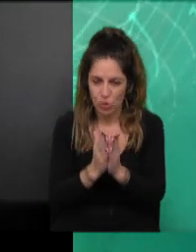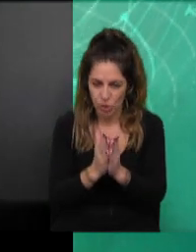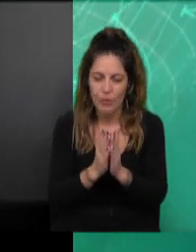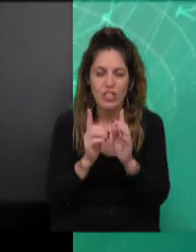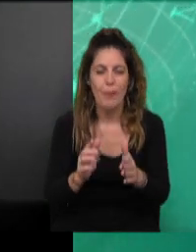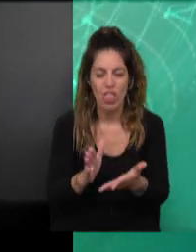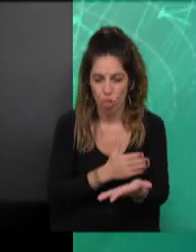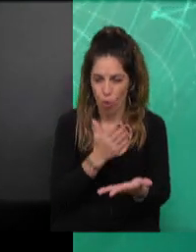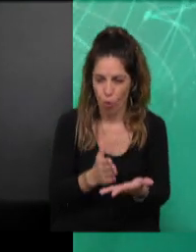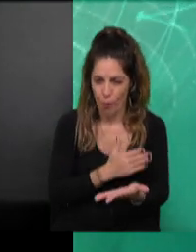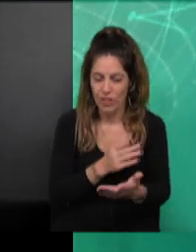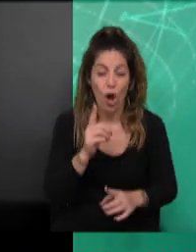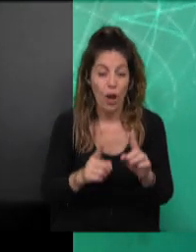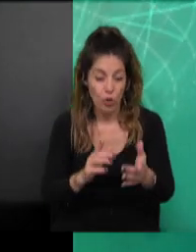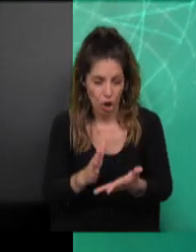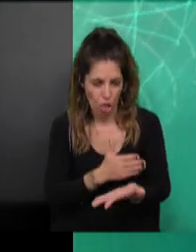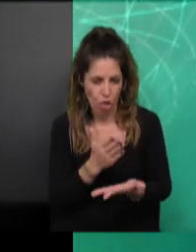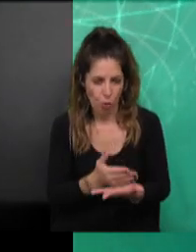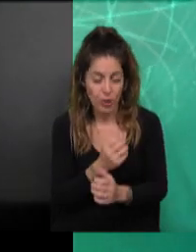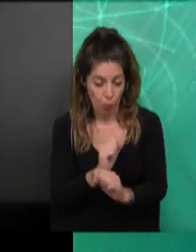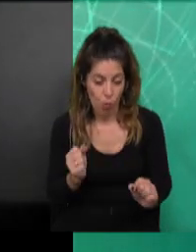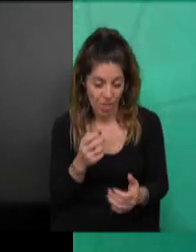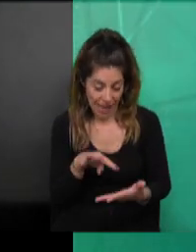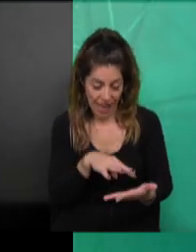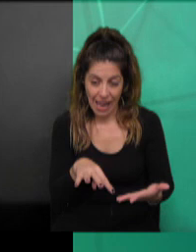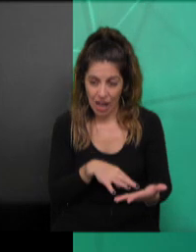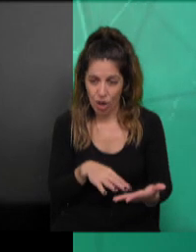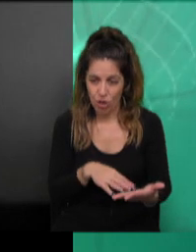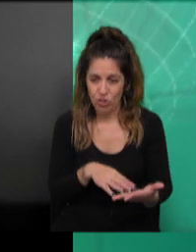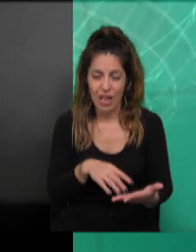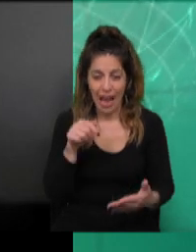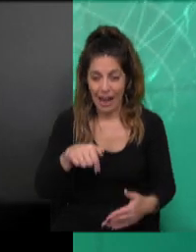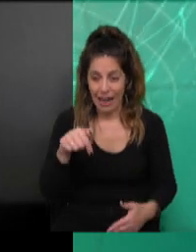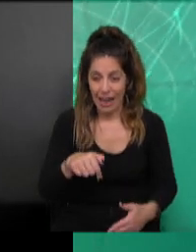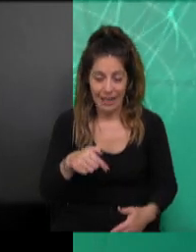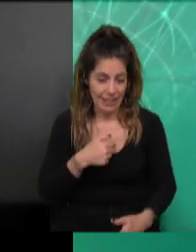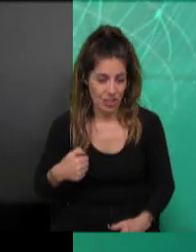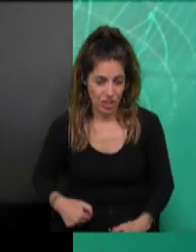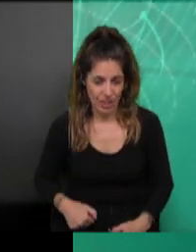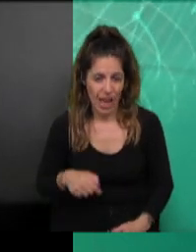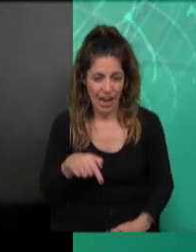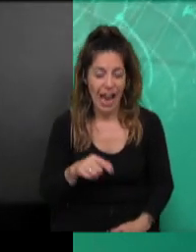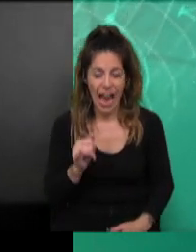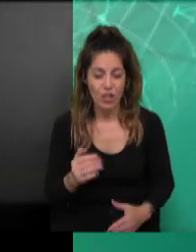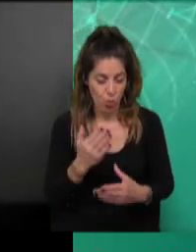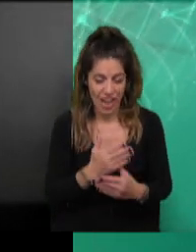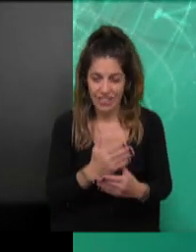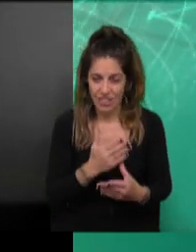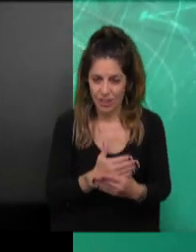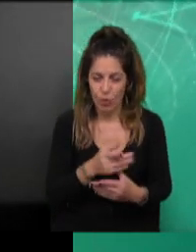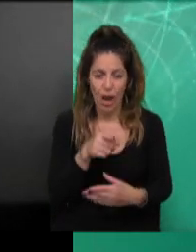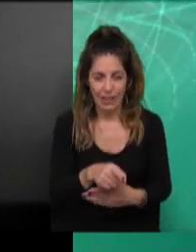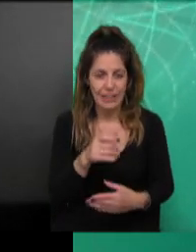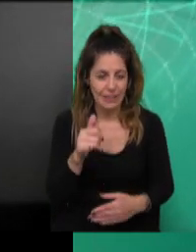documentos chinos Porque algunos de los documentos chinos pude acceder eh aquí en Shanghai en Shanghai hay un archivo en el cual